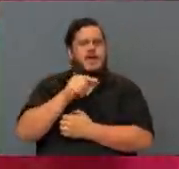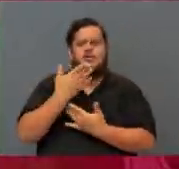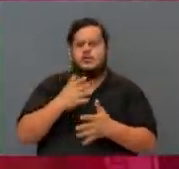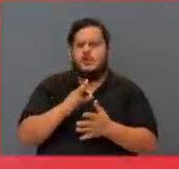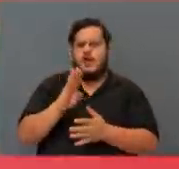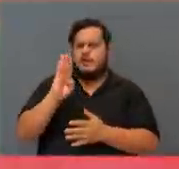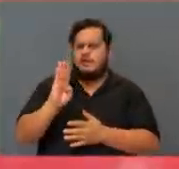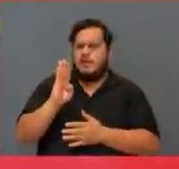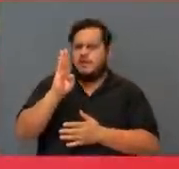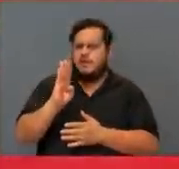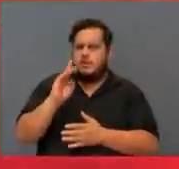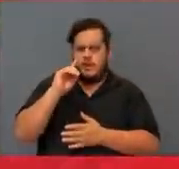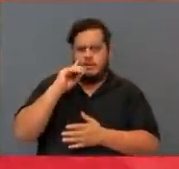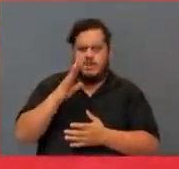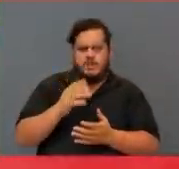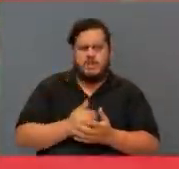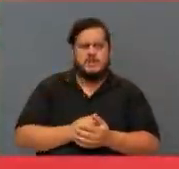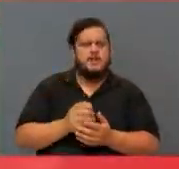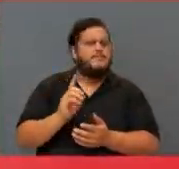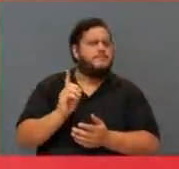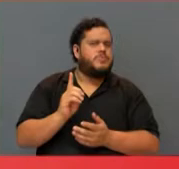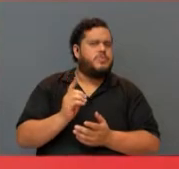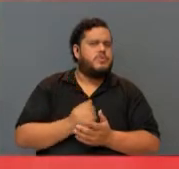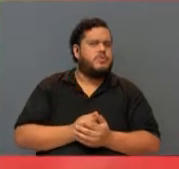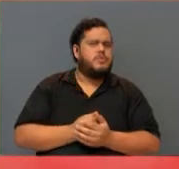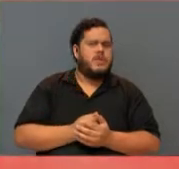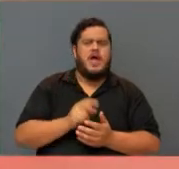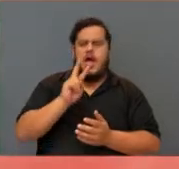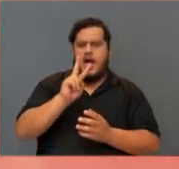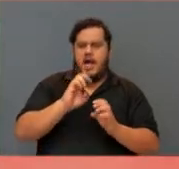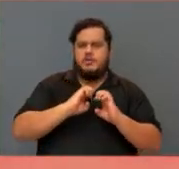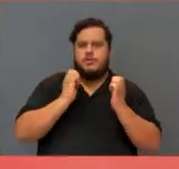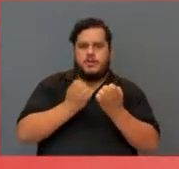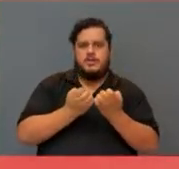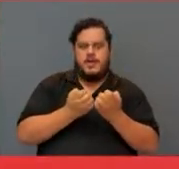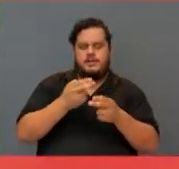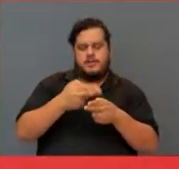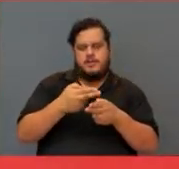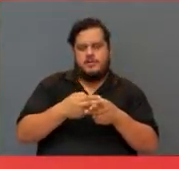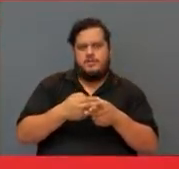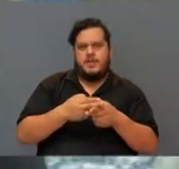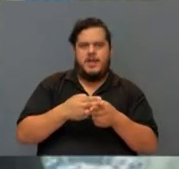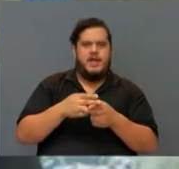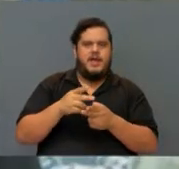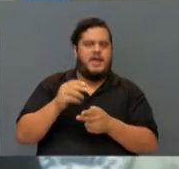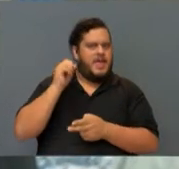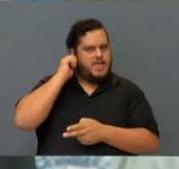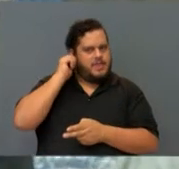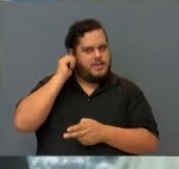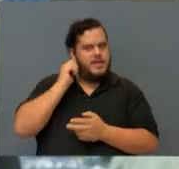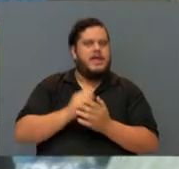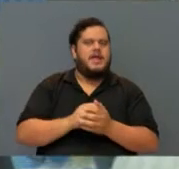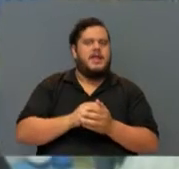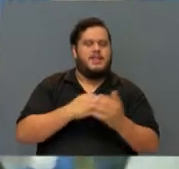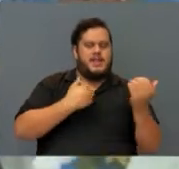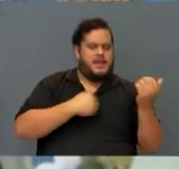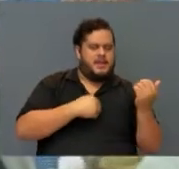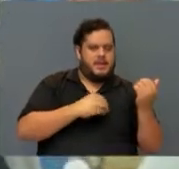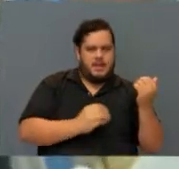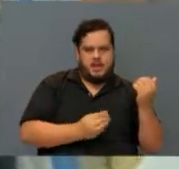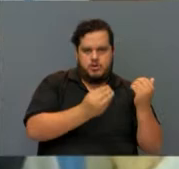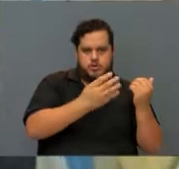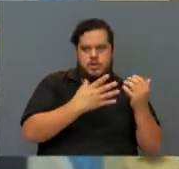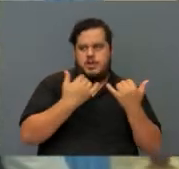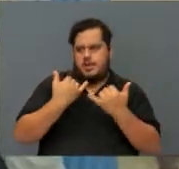sevilla barcelona donde hay dos estadios que se llaman diego armando maradona ya deje ideal de argentinos juniors y ahora el de